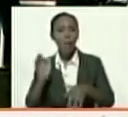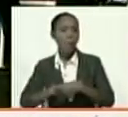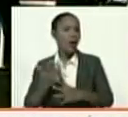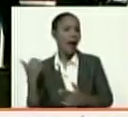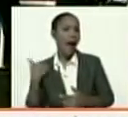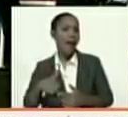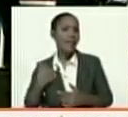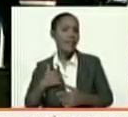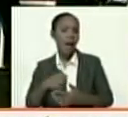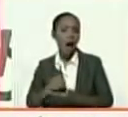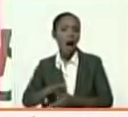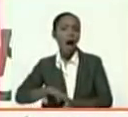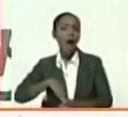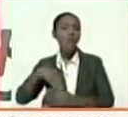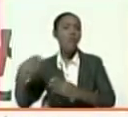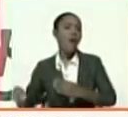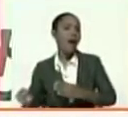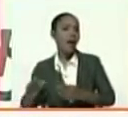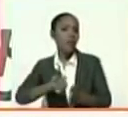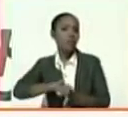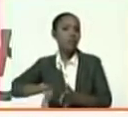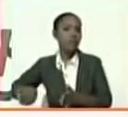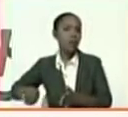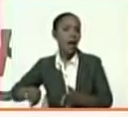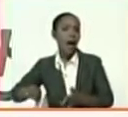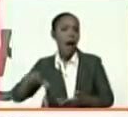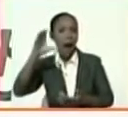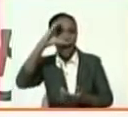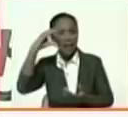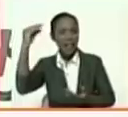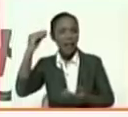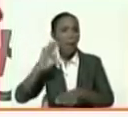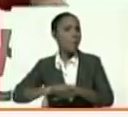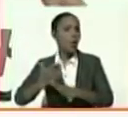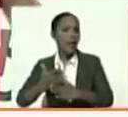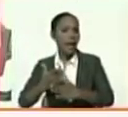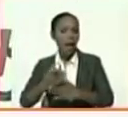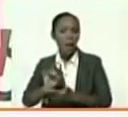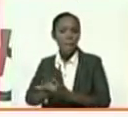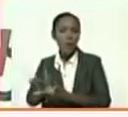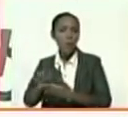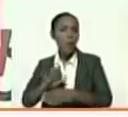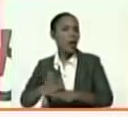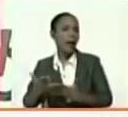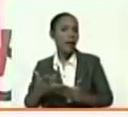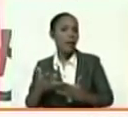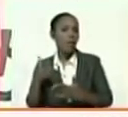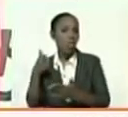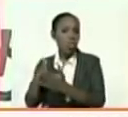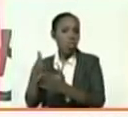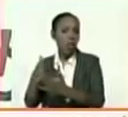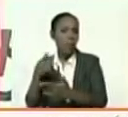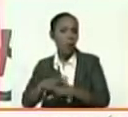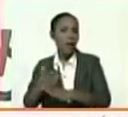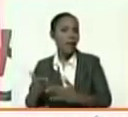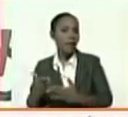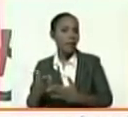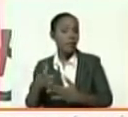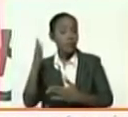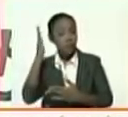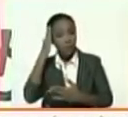Argentina habían dejado por fuera a Cristina y la amenazaron con sacarla. Porque aquí dijeron, vamos a elecciones sin Nicolás y sin el